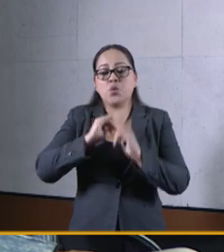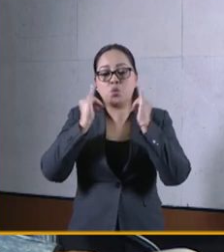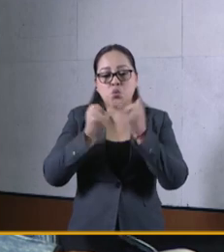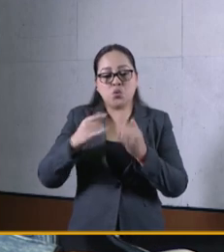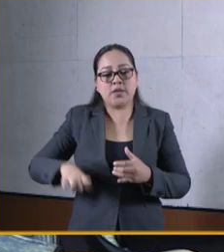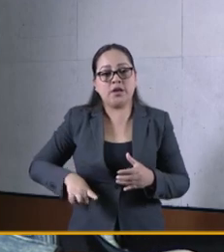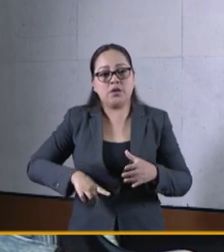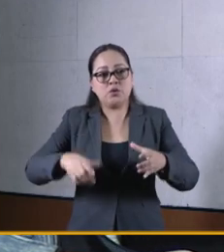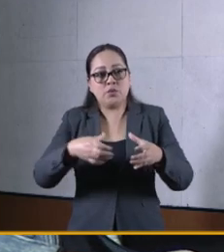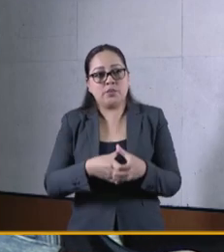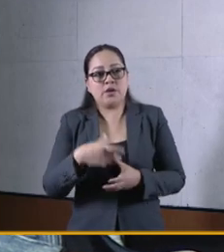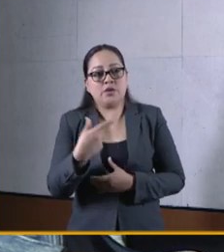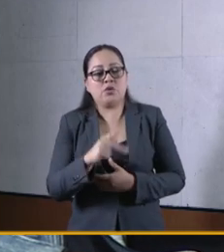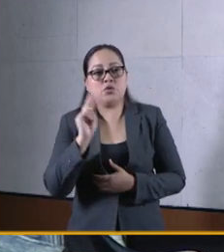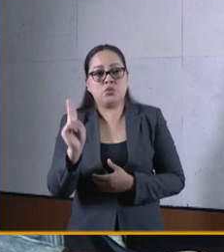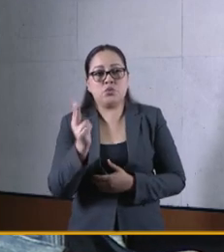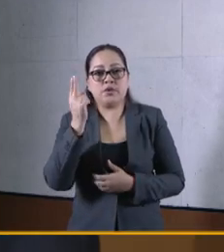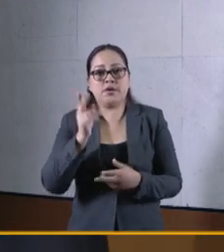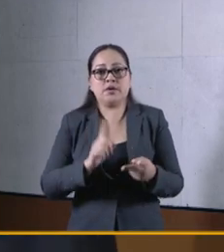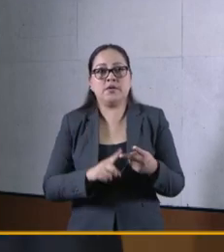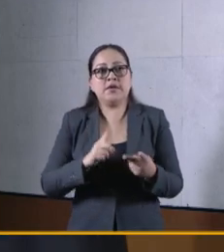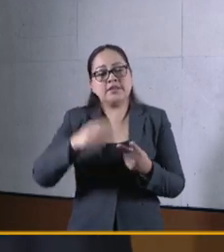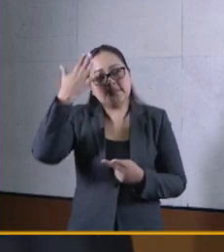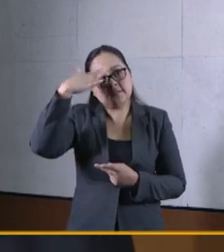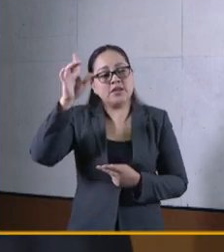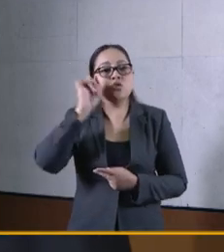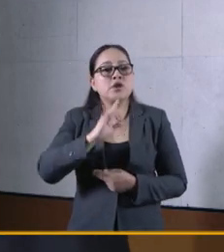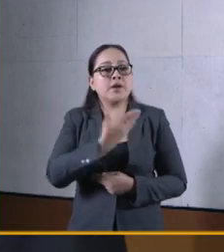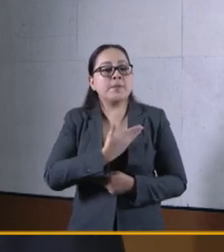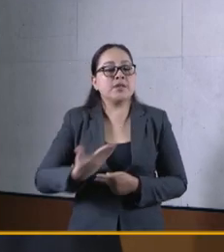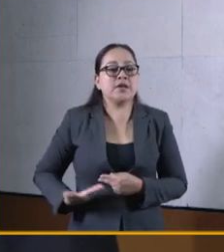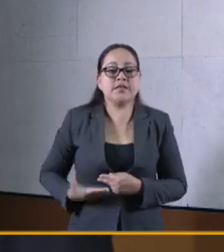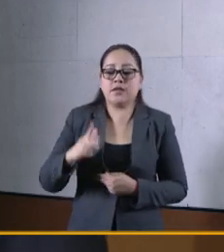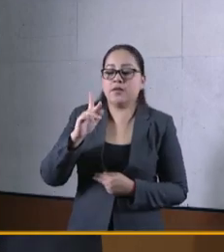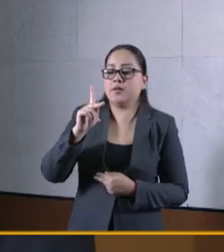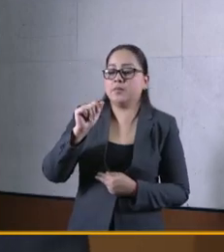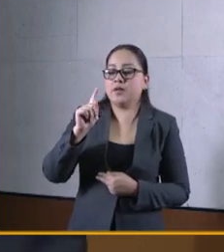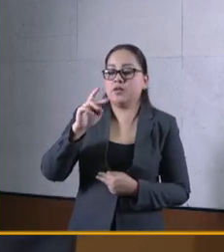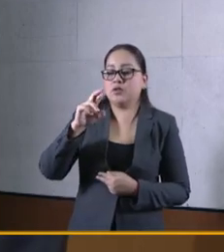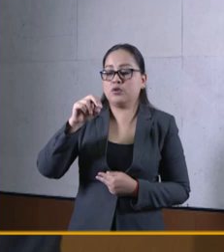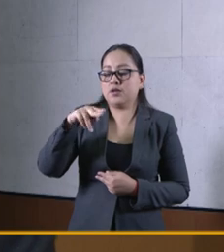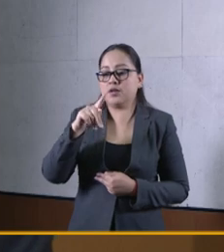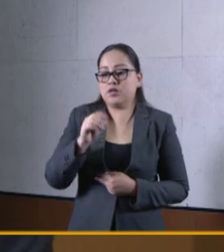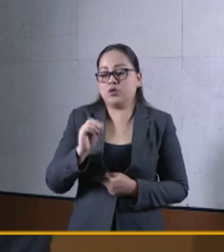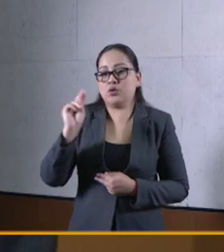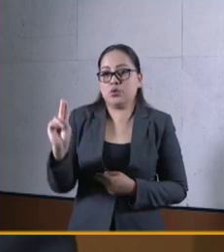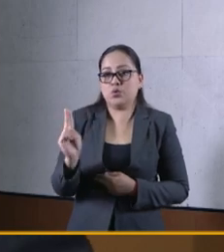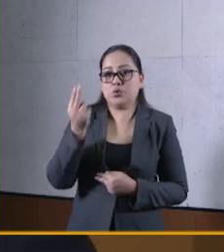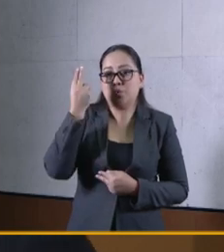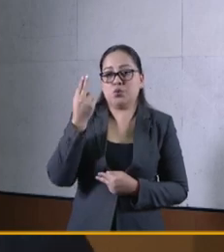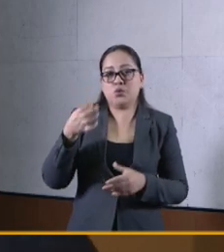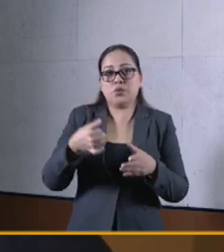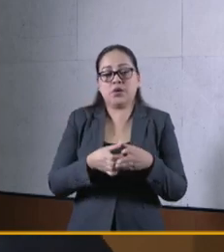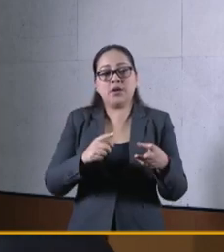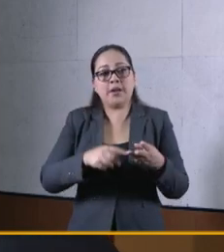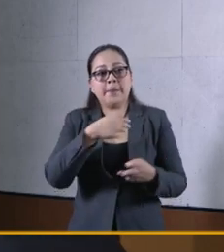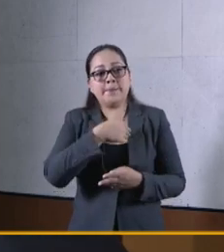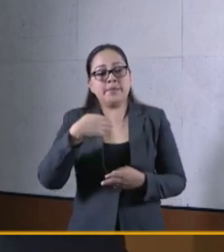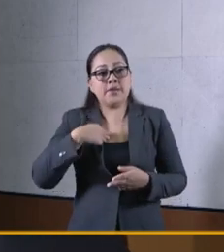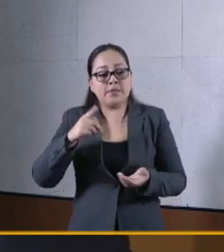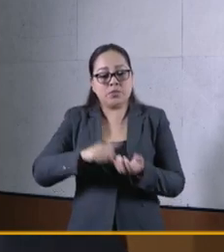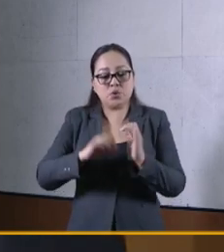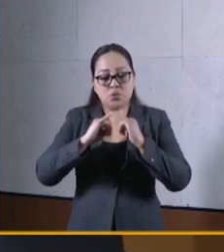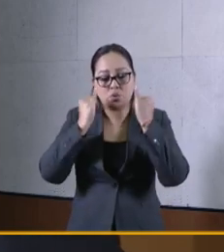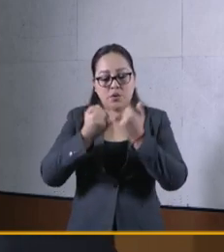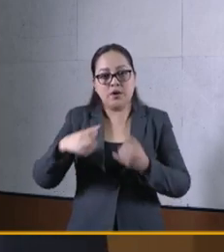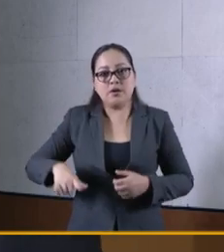gobierno señor presidente del patronato de la universidad miembros de la junta